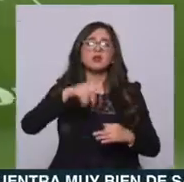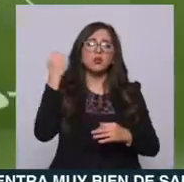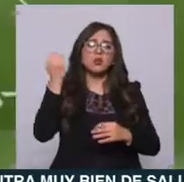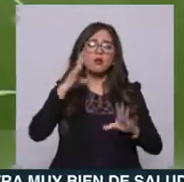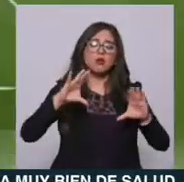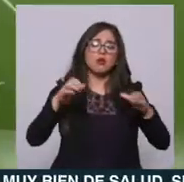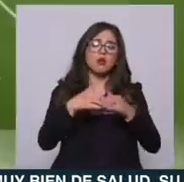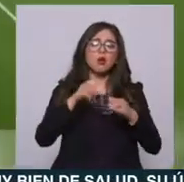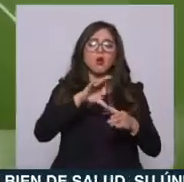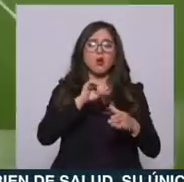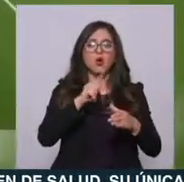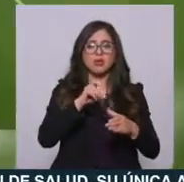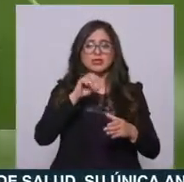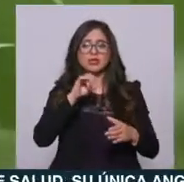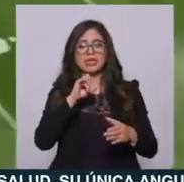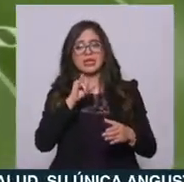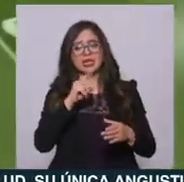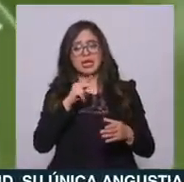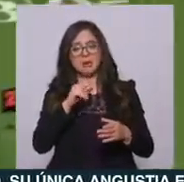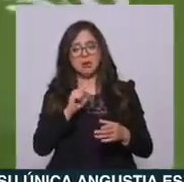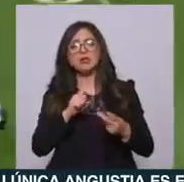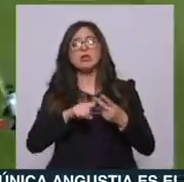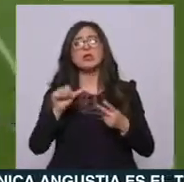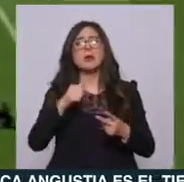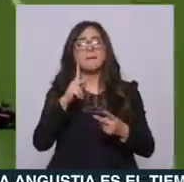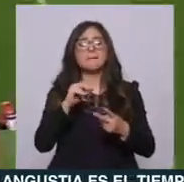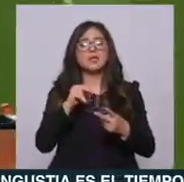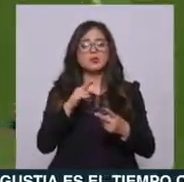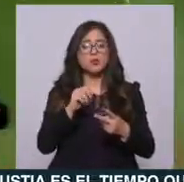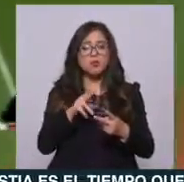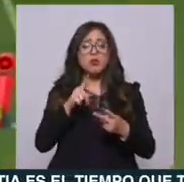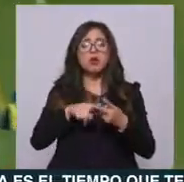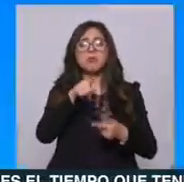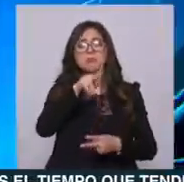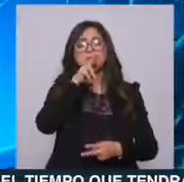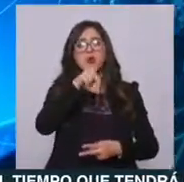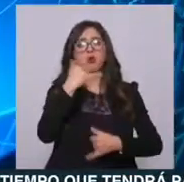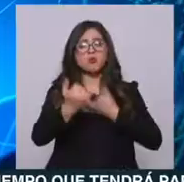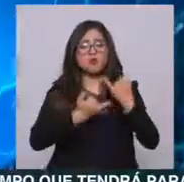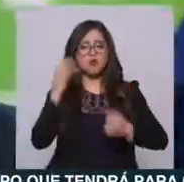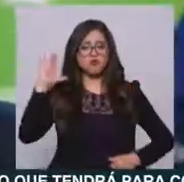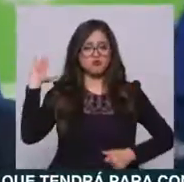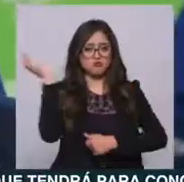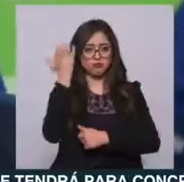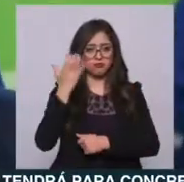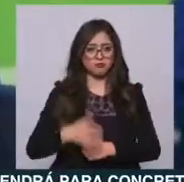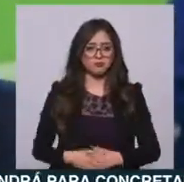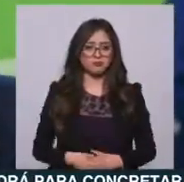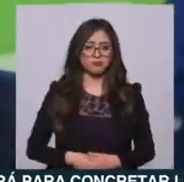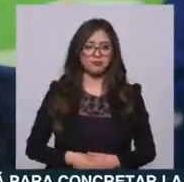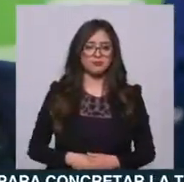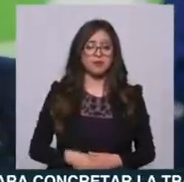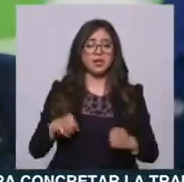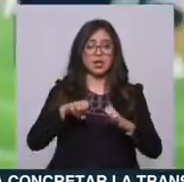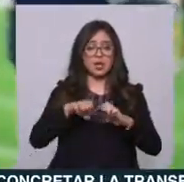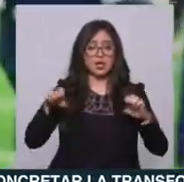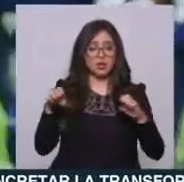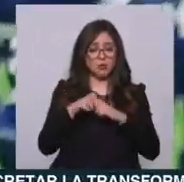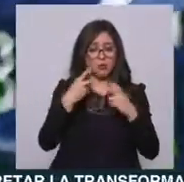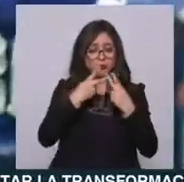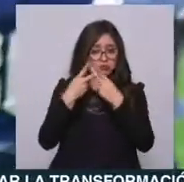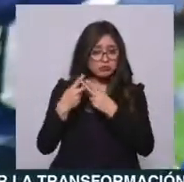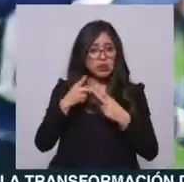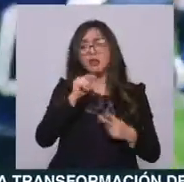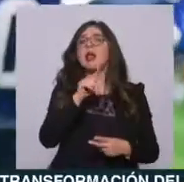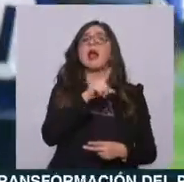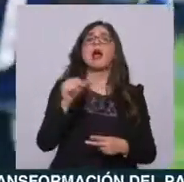Americana ante los Colts de Indianápolis y frente a Pittsburgh, en lo que fue su mejor temporada. Los Vaqueros de Dallas continúan en